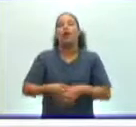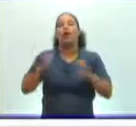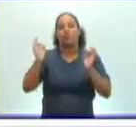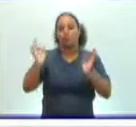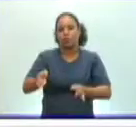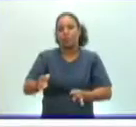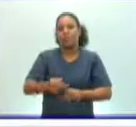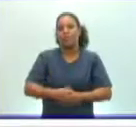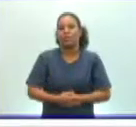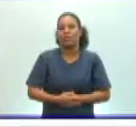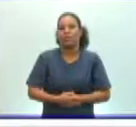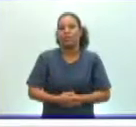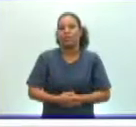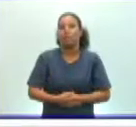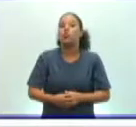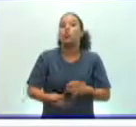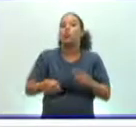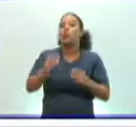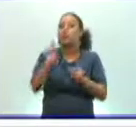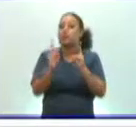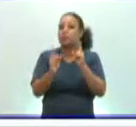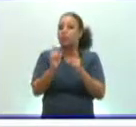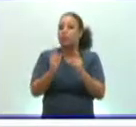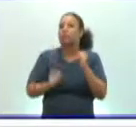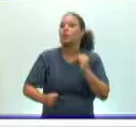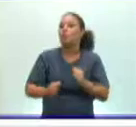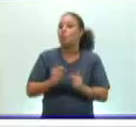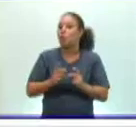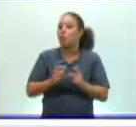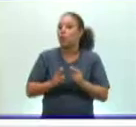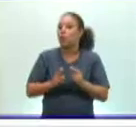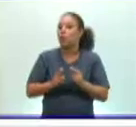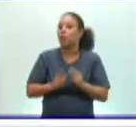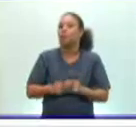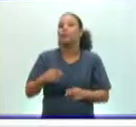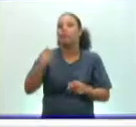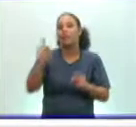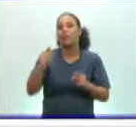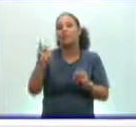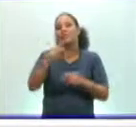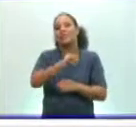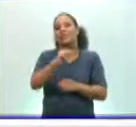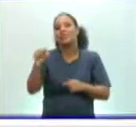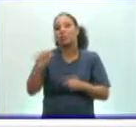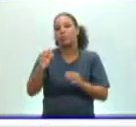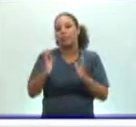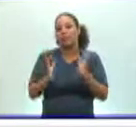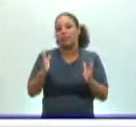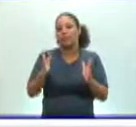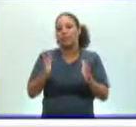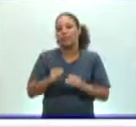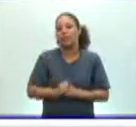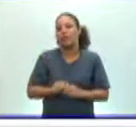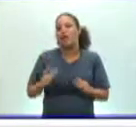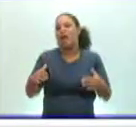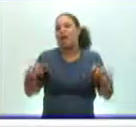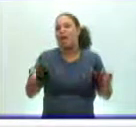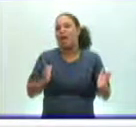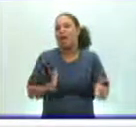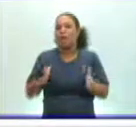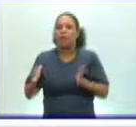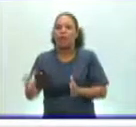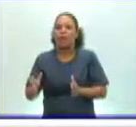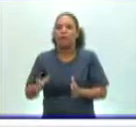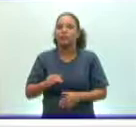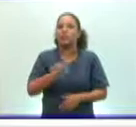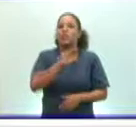Efectivamente, son segmentos correspondientes de semirrectas. Entonces, ¿a qué parte del